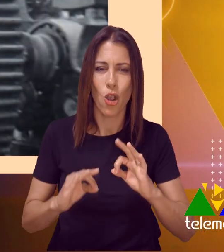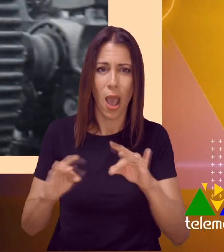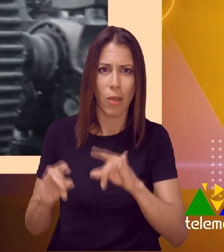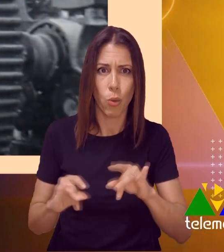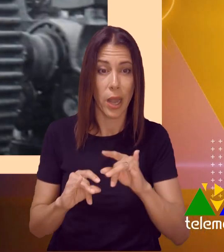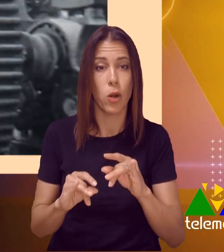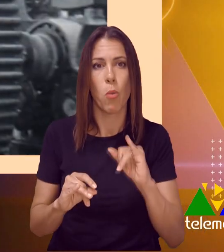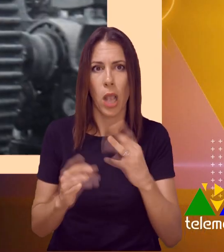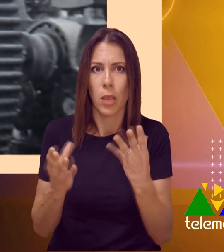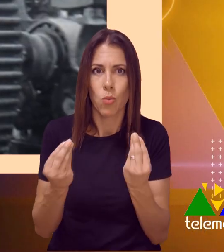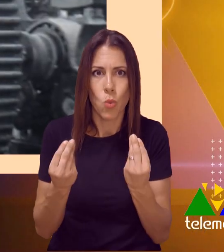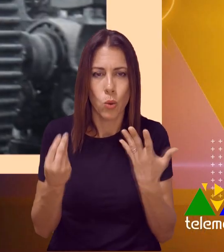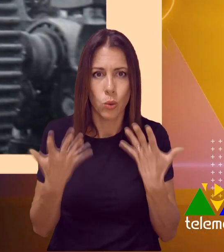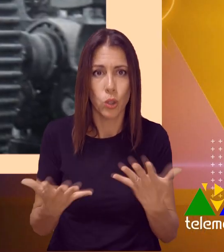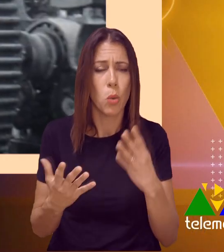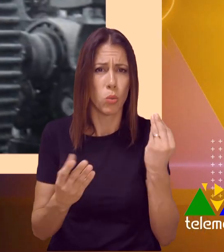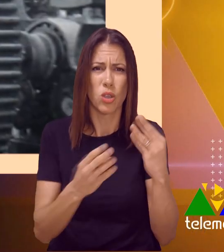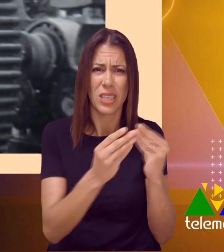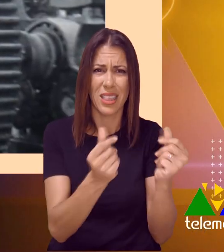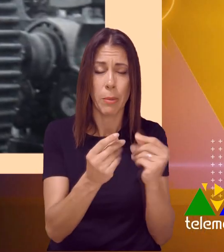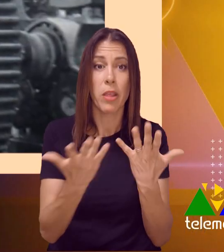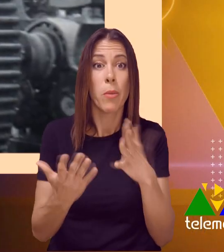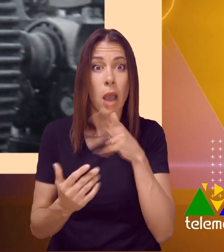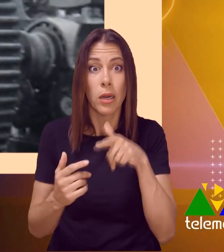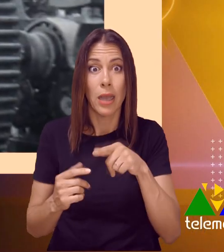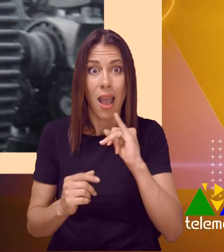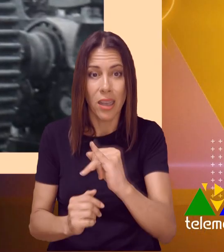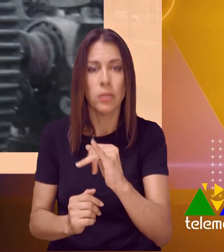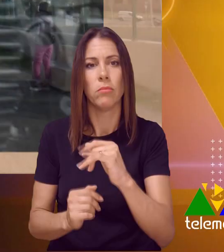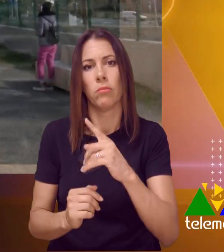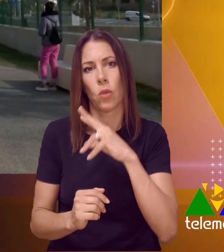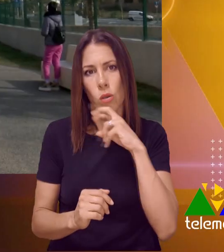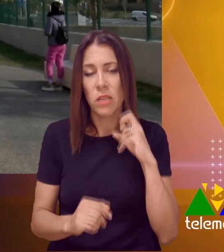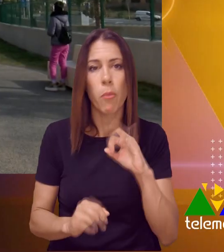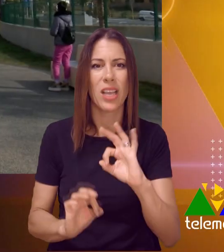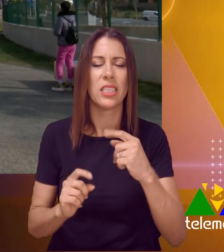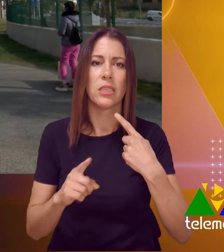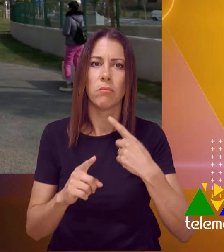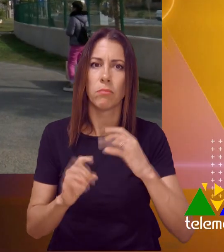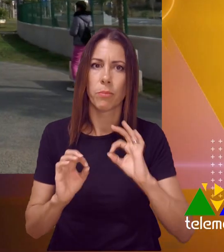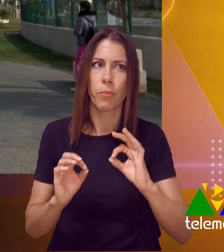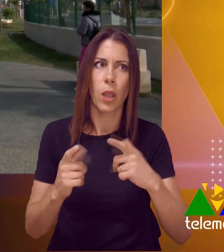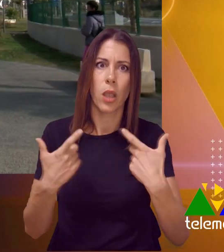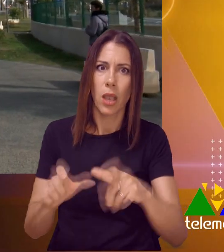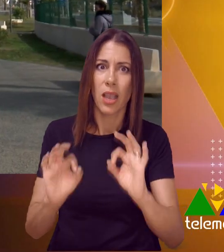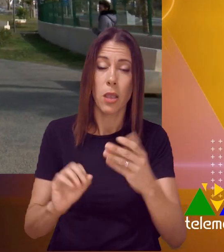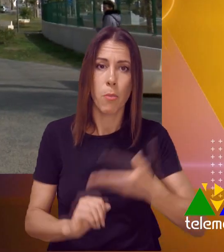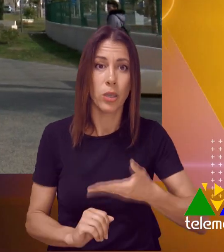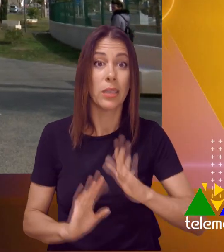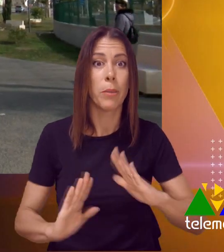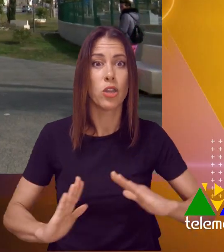mucho patrimonio azucarero, ha desaparecido o se conserva una parte importante, y es verdad que San